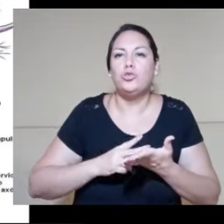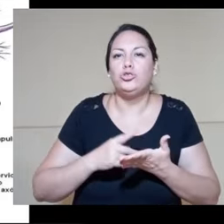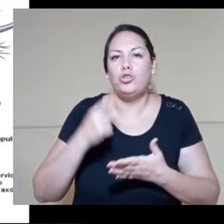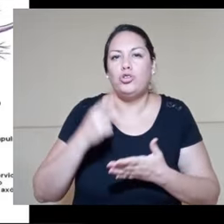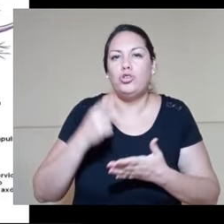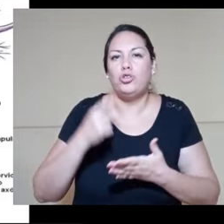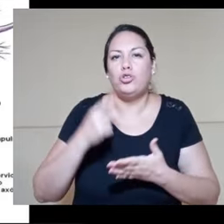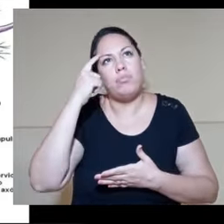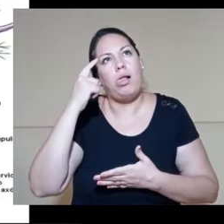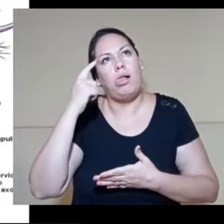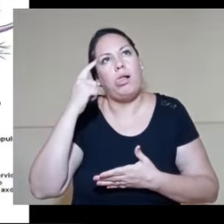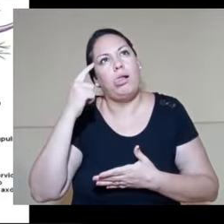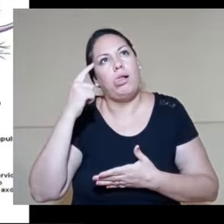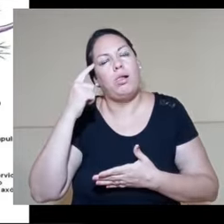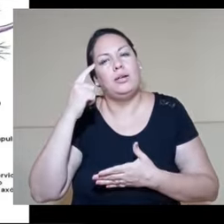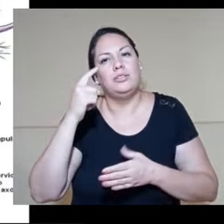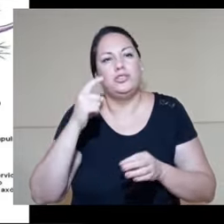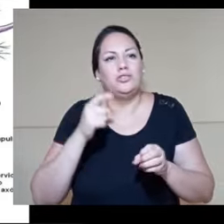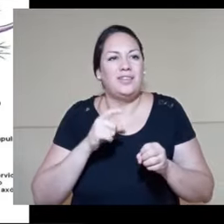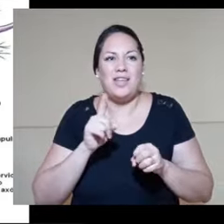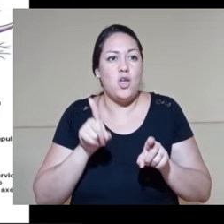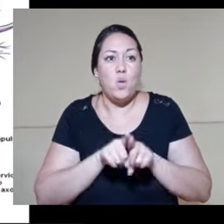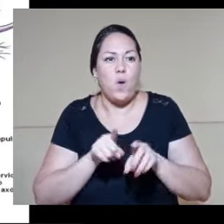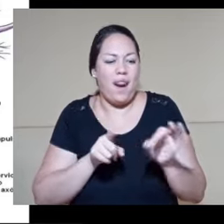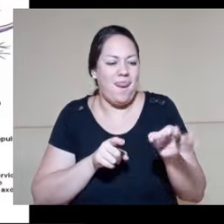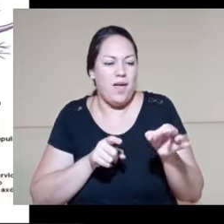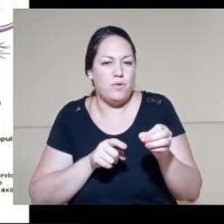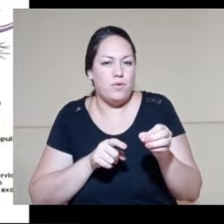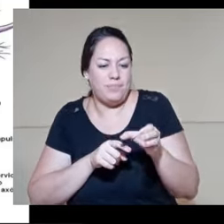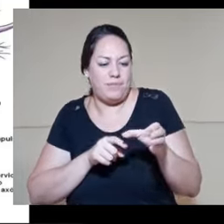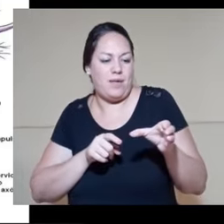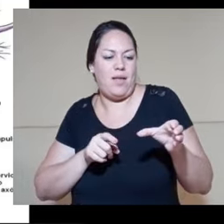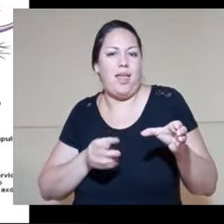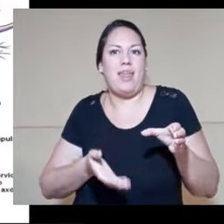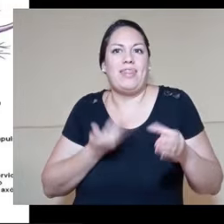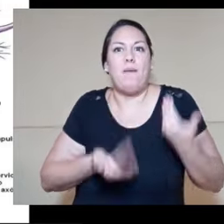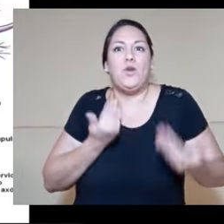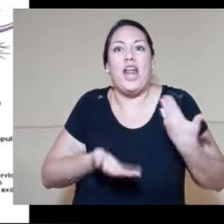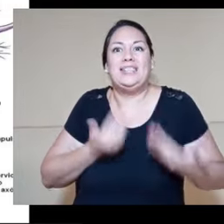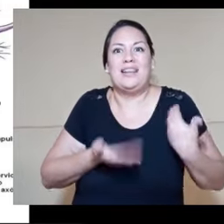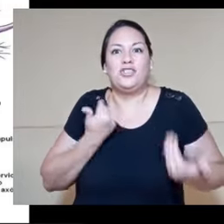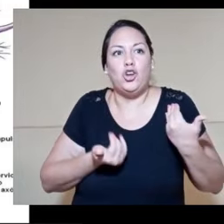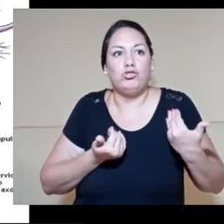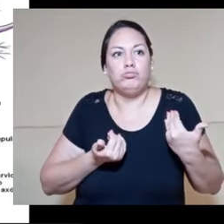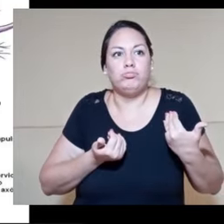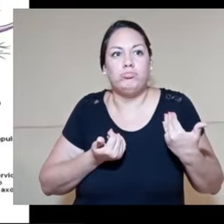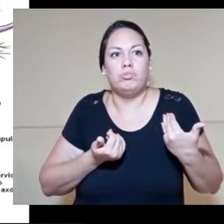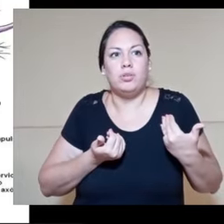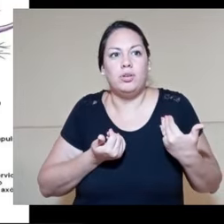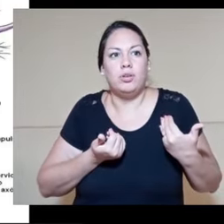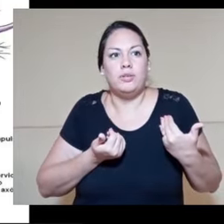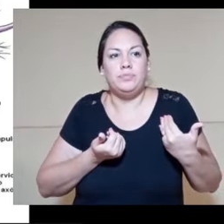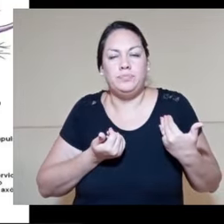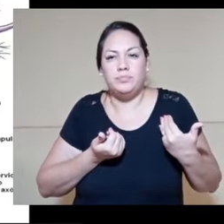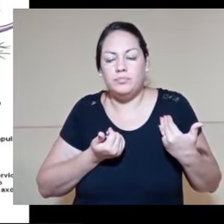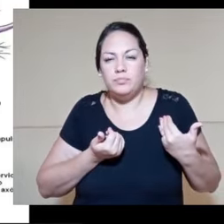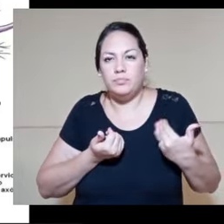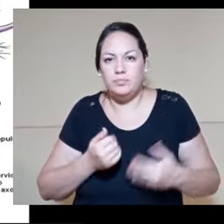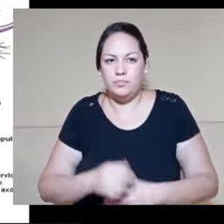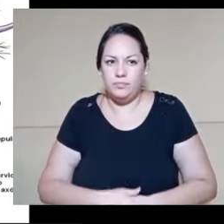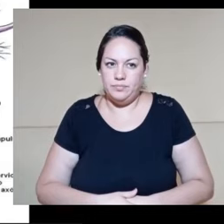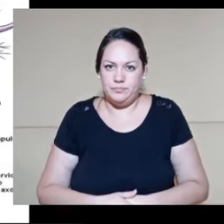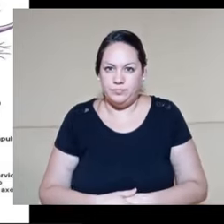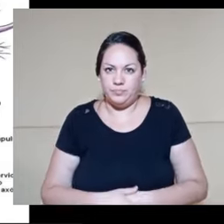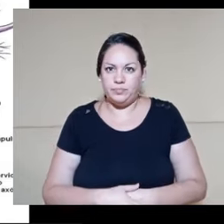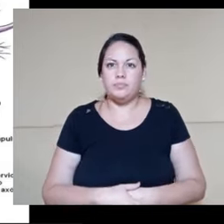y eso es una convulsión. Pero el mecanismo es el mismo. Hay una gran despolarización de muchas células, de muchas neuronas,